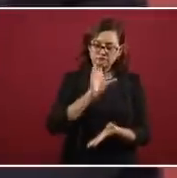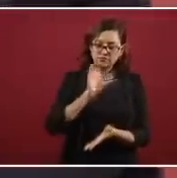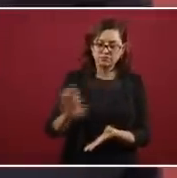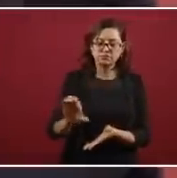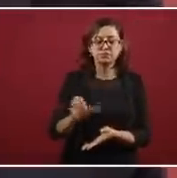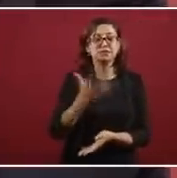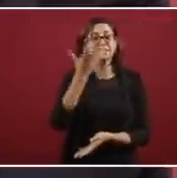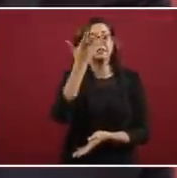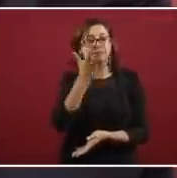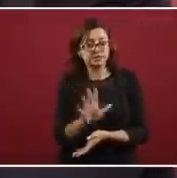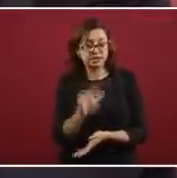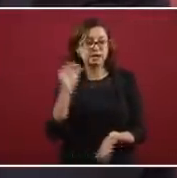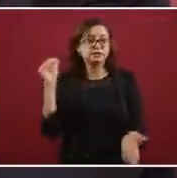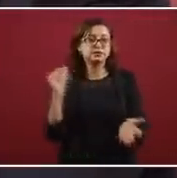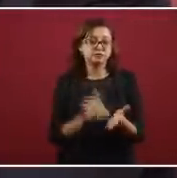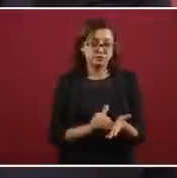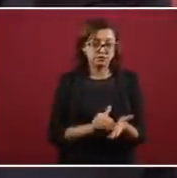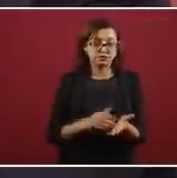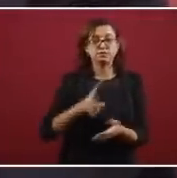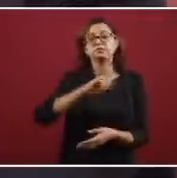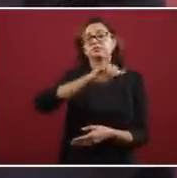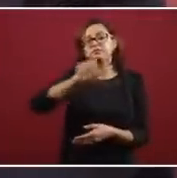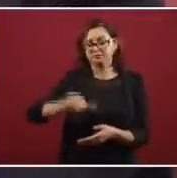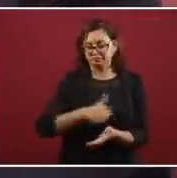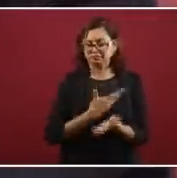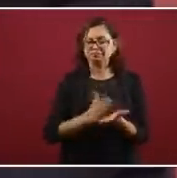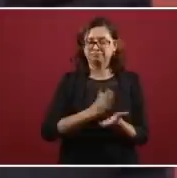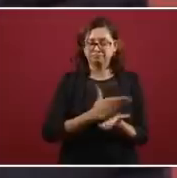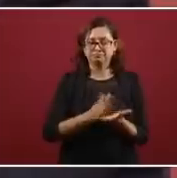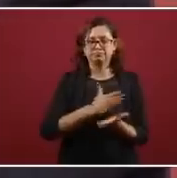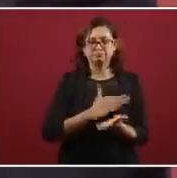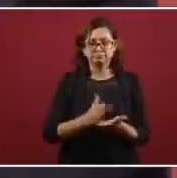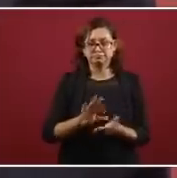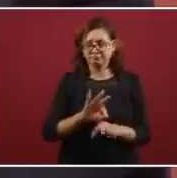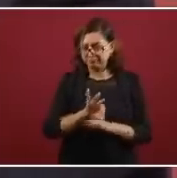Cuando terminen de pagar los 10,000,